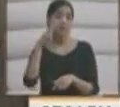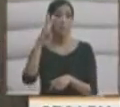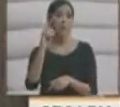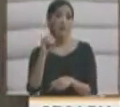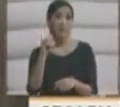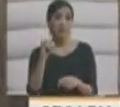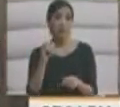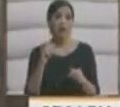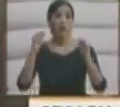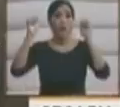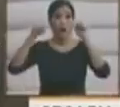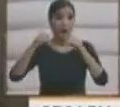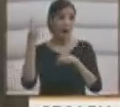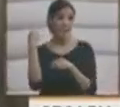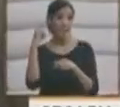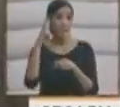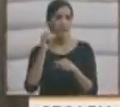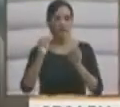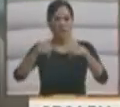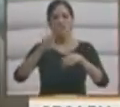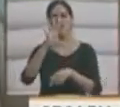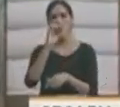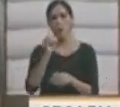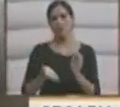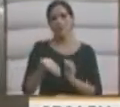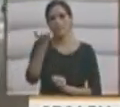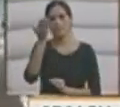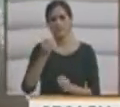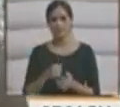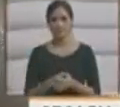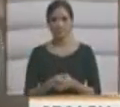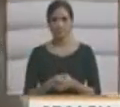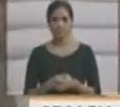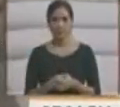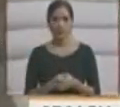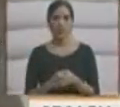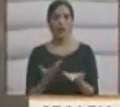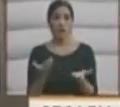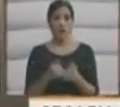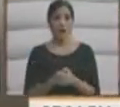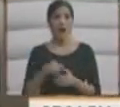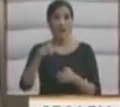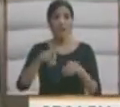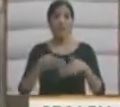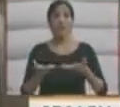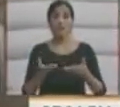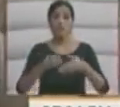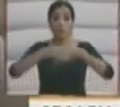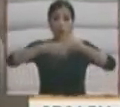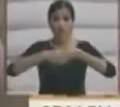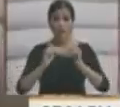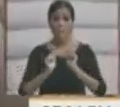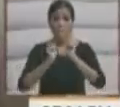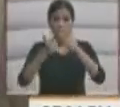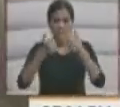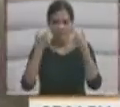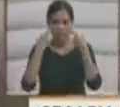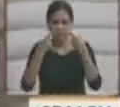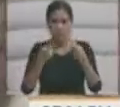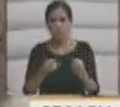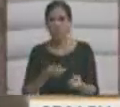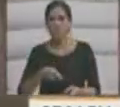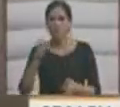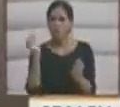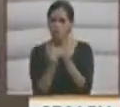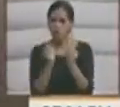abajo ahorita está en 20 y aquí está en 50. Parece bien que el asunto comience mano dura con los comerciantes que están remarcando